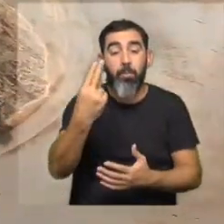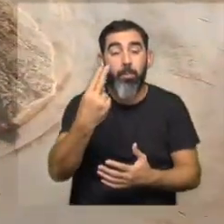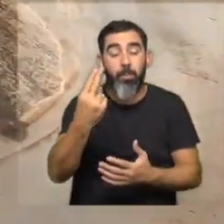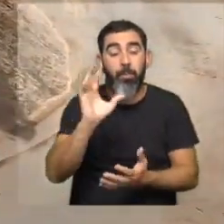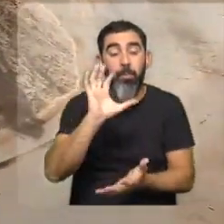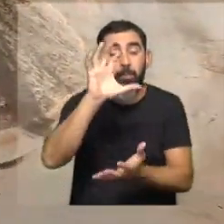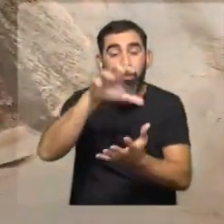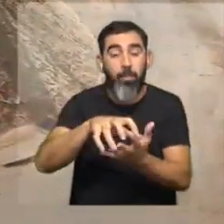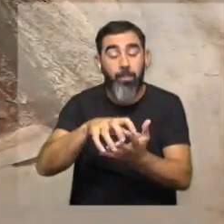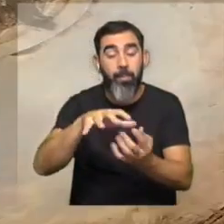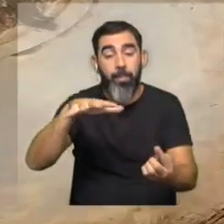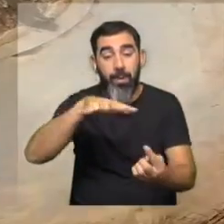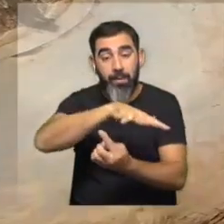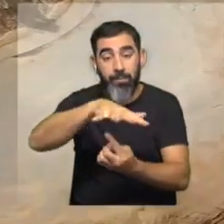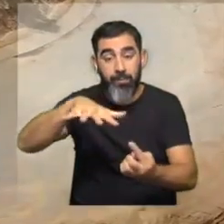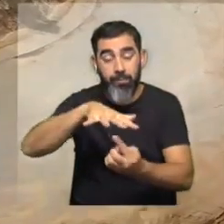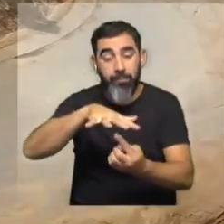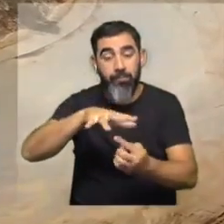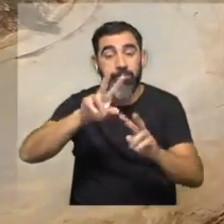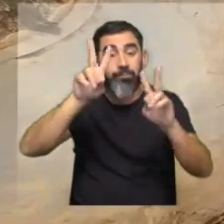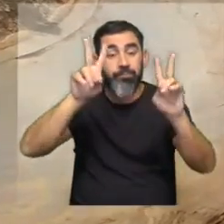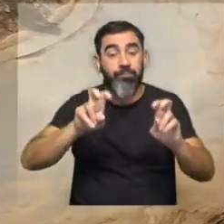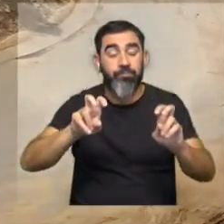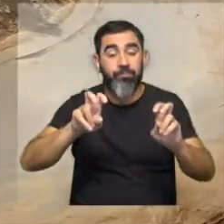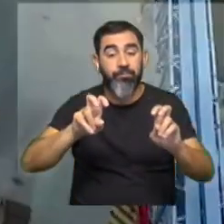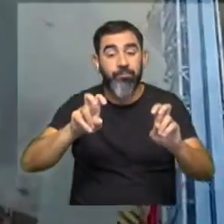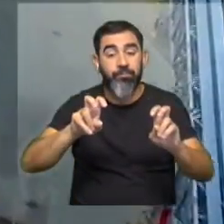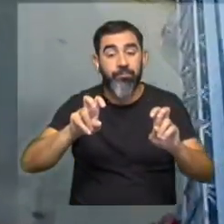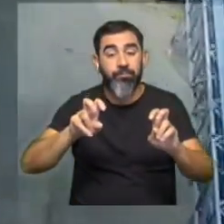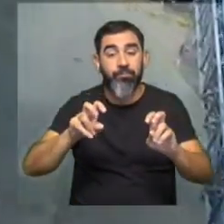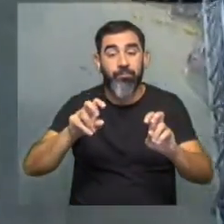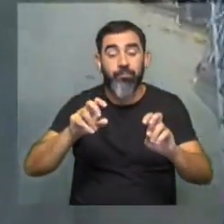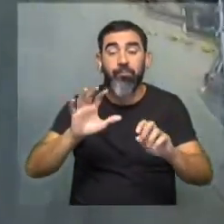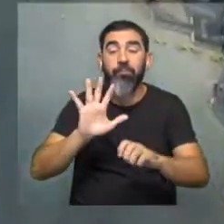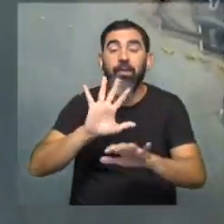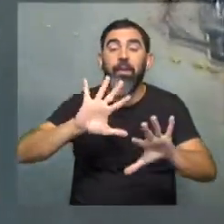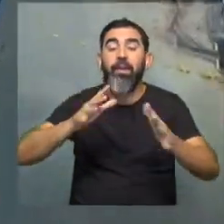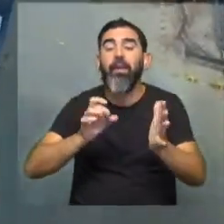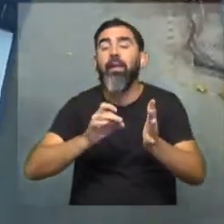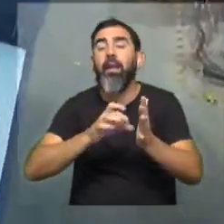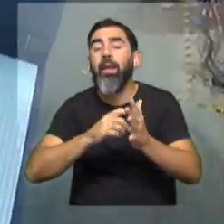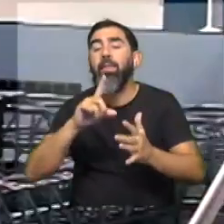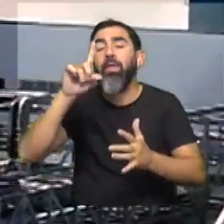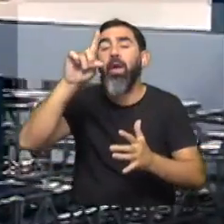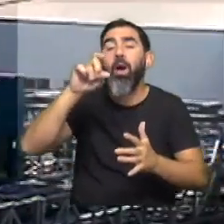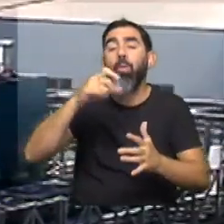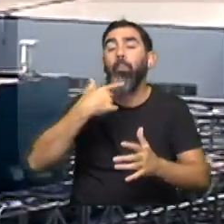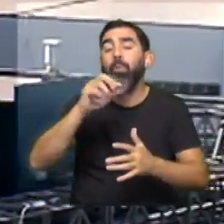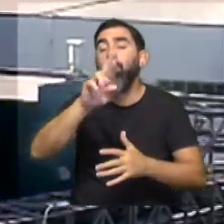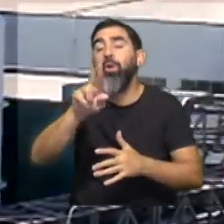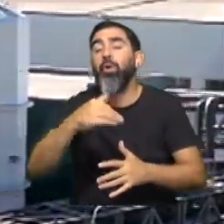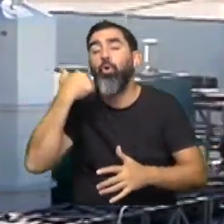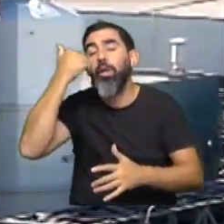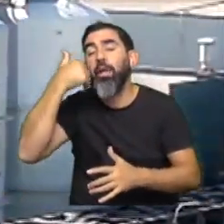planta de celulosa, donde los temas de luces amarillas es qué va a pasar con la calidad de aguas en el Río